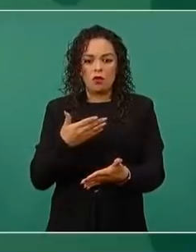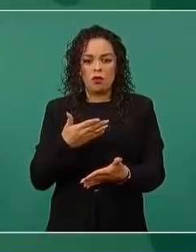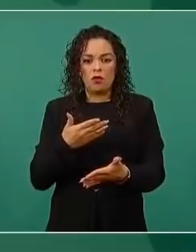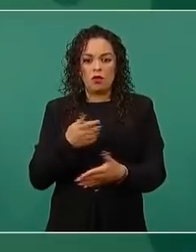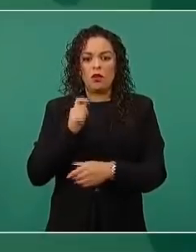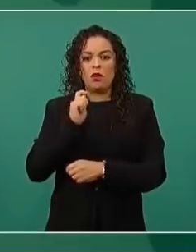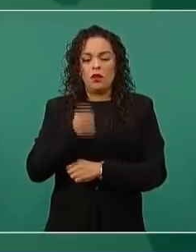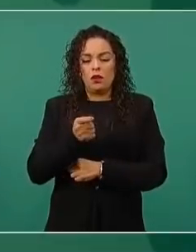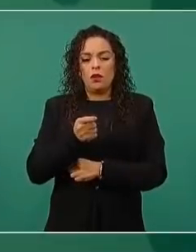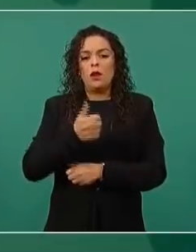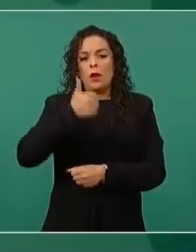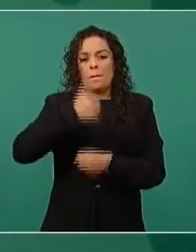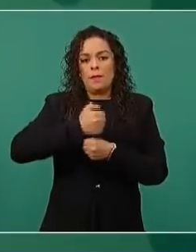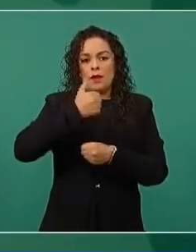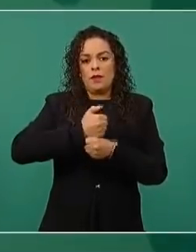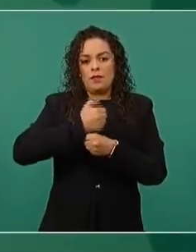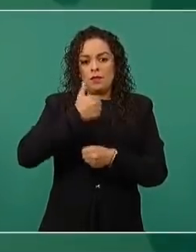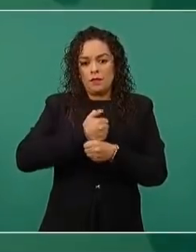llegamos.